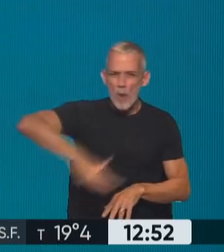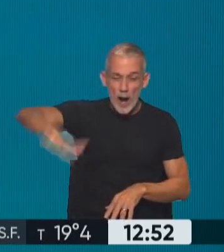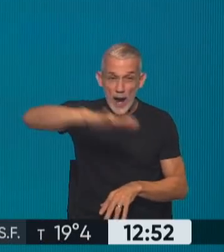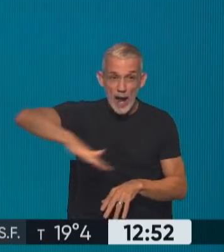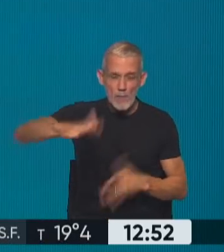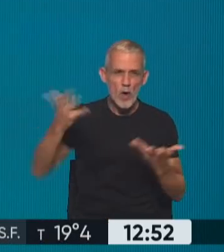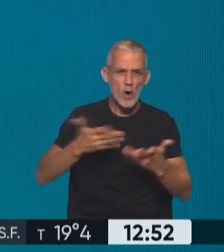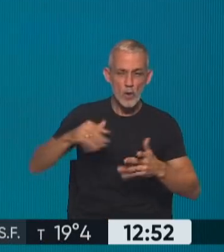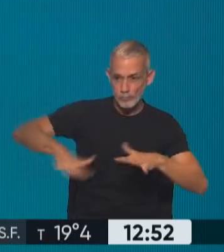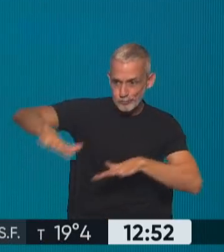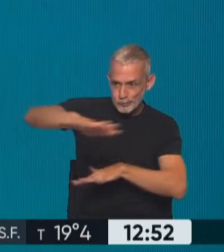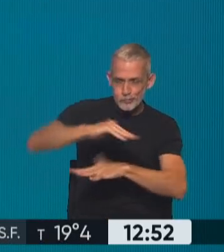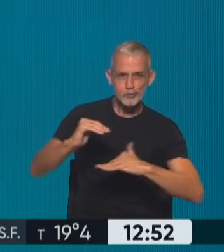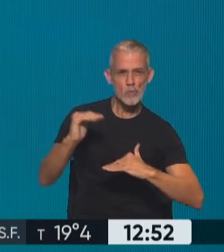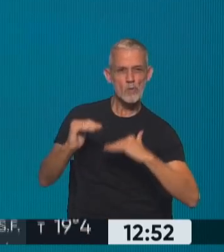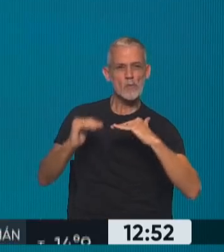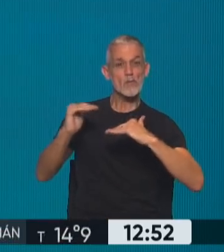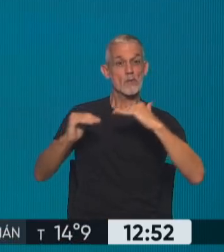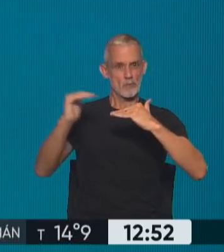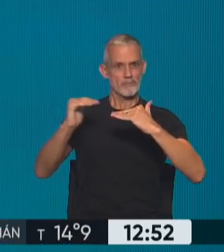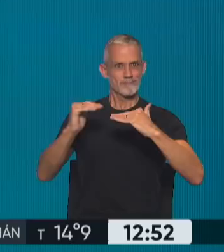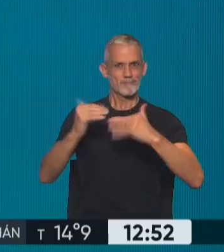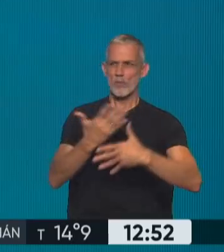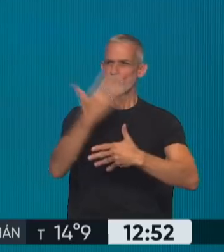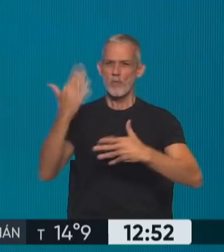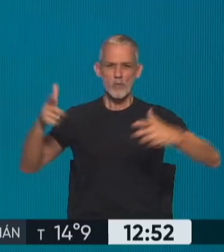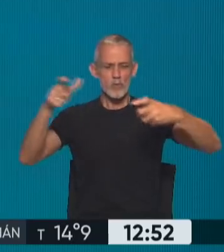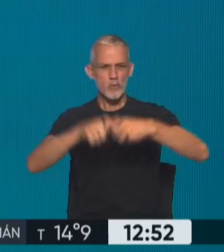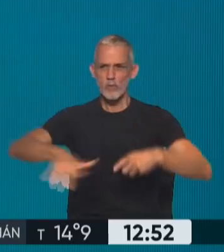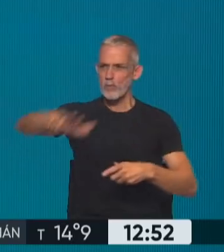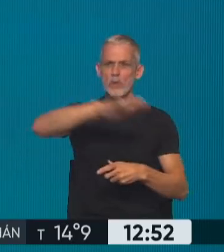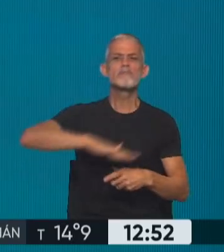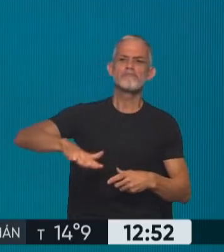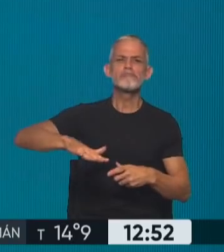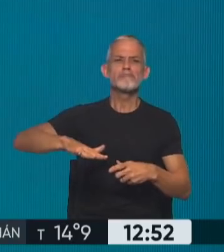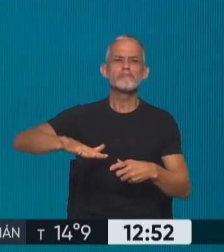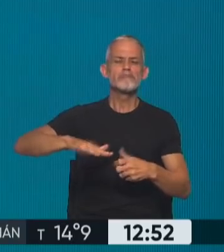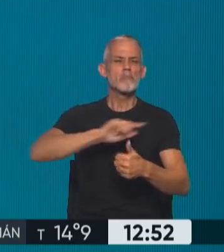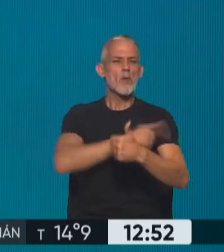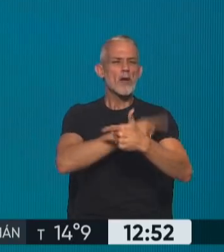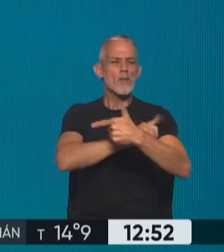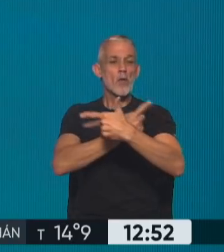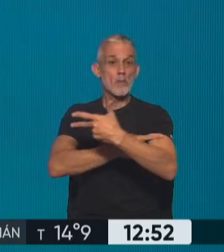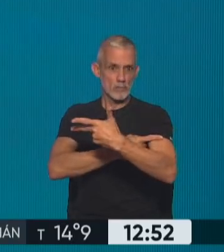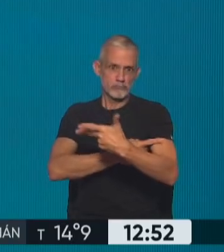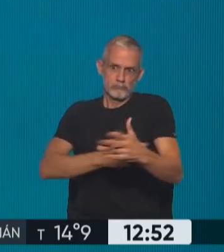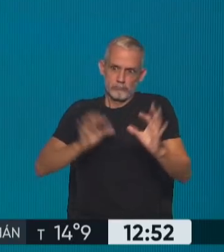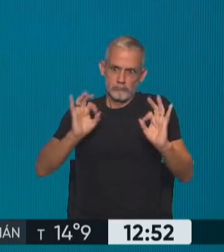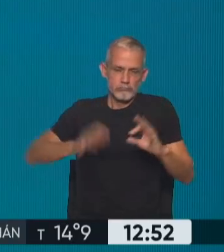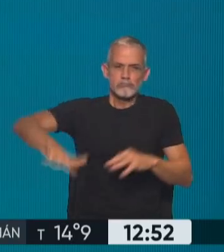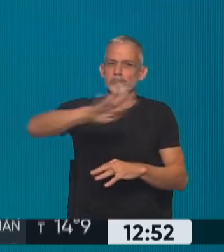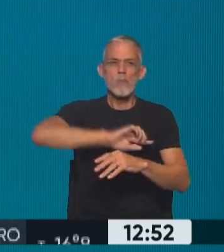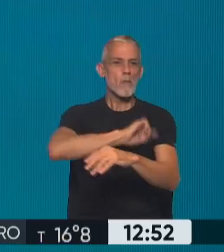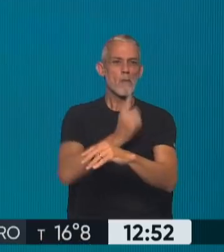la burguesía naciente, llega a la Asamblea Popular, era la totalidad del